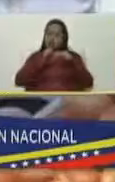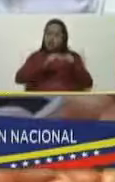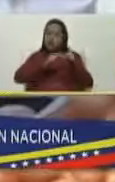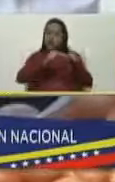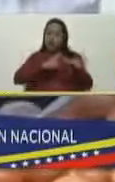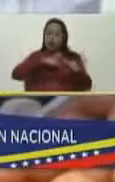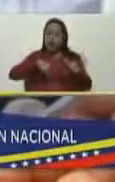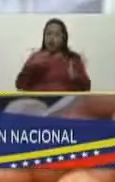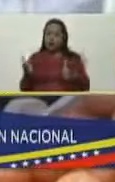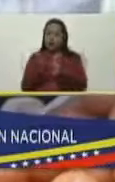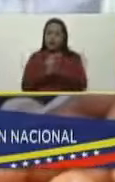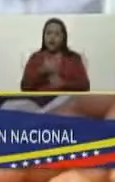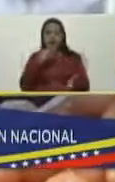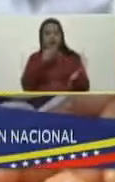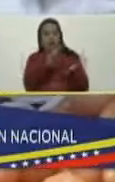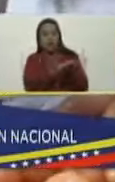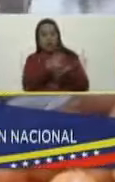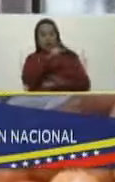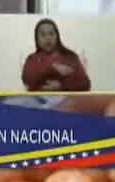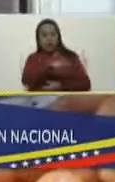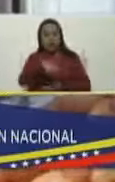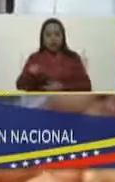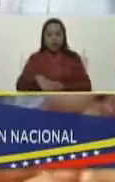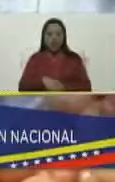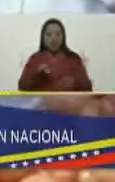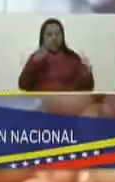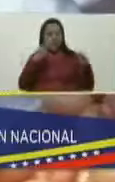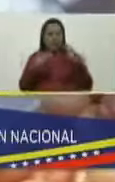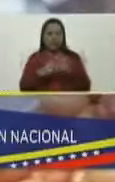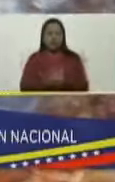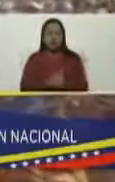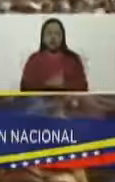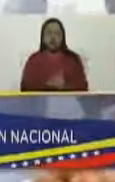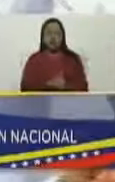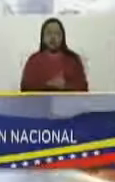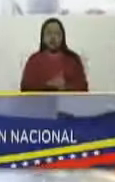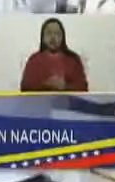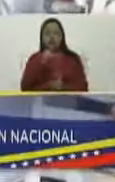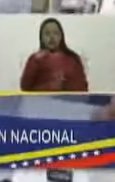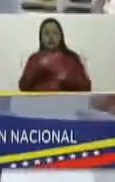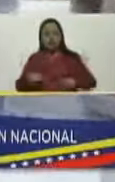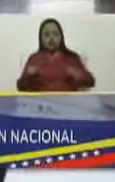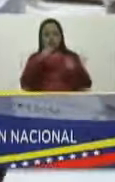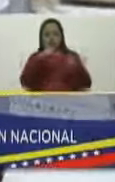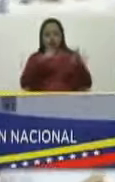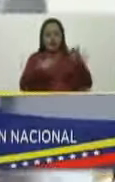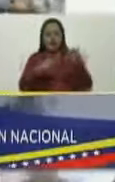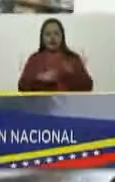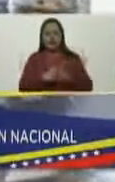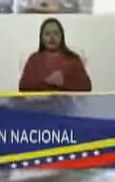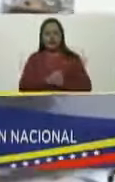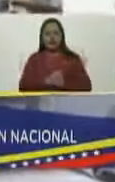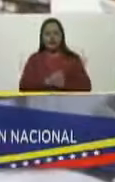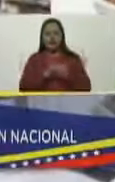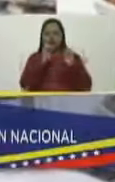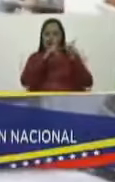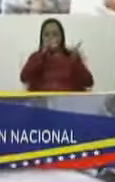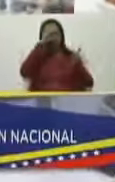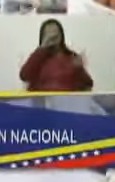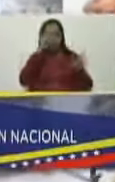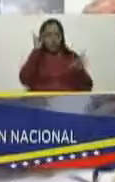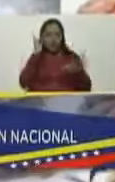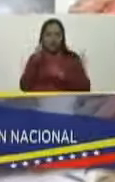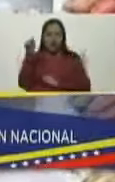Jesús. Saluda a la gente, a los vecinos de por allá, Isaías. Con gusto, con gusto. Y del Amparo y de Boquerón. Bueno, Delcy. Bueno, aquí estamos